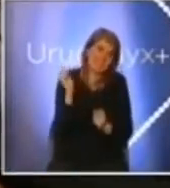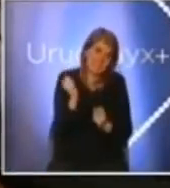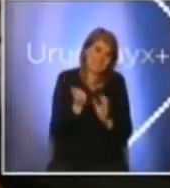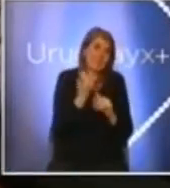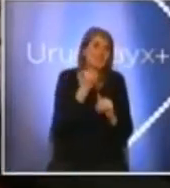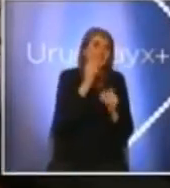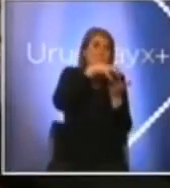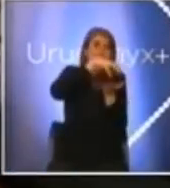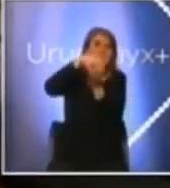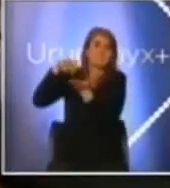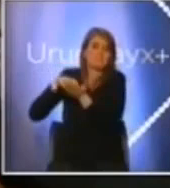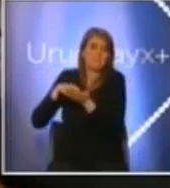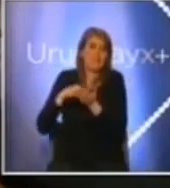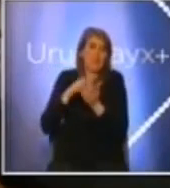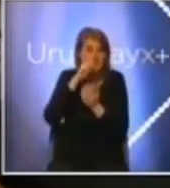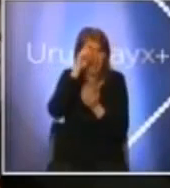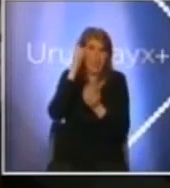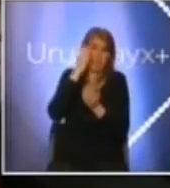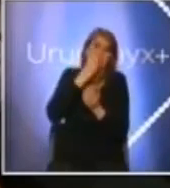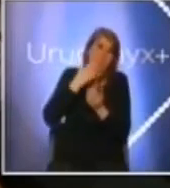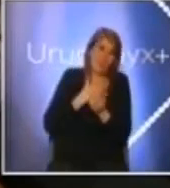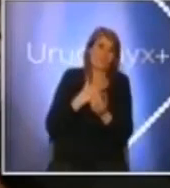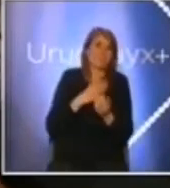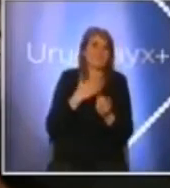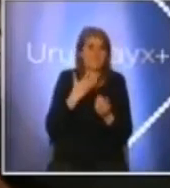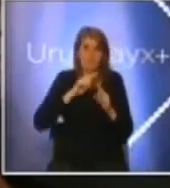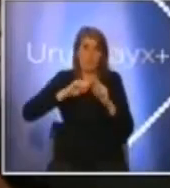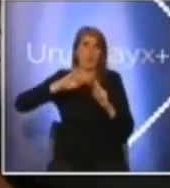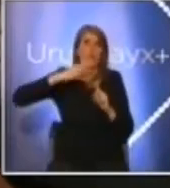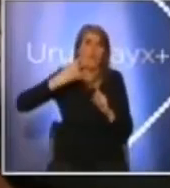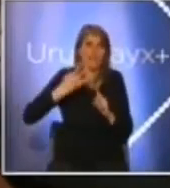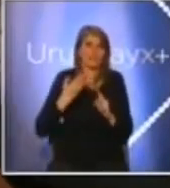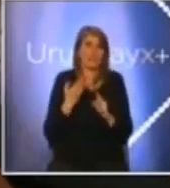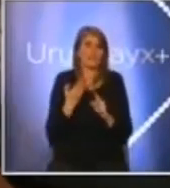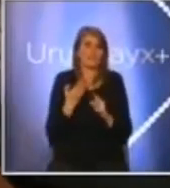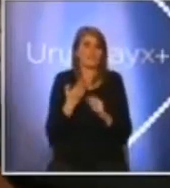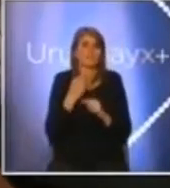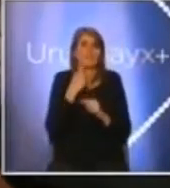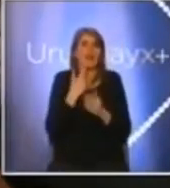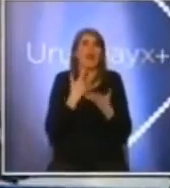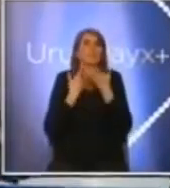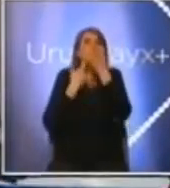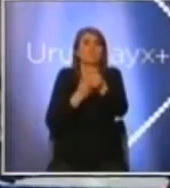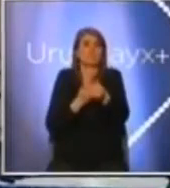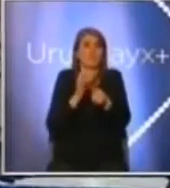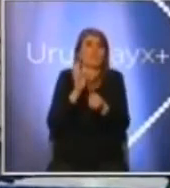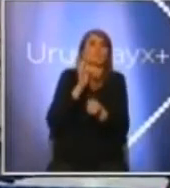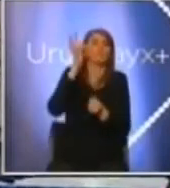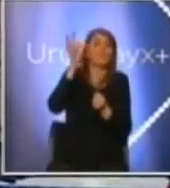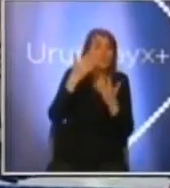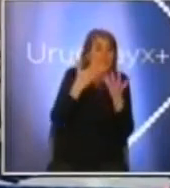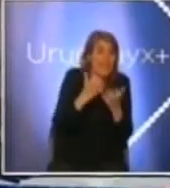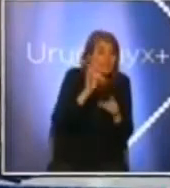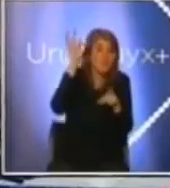calificados a nivel internacional. Cuadruplicaremos el monto anual del programa Apoyo a Futuros Empresarios.